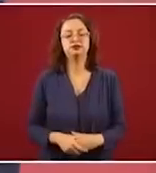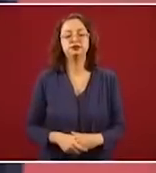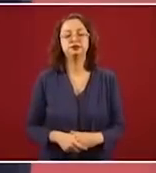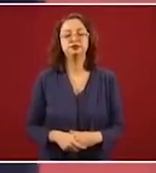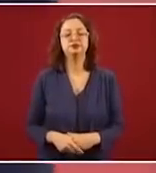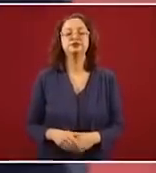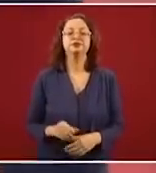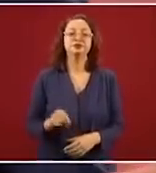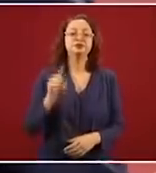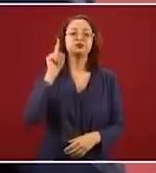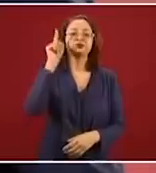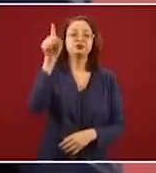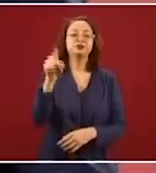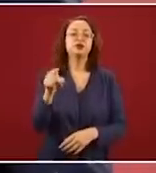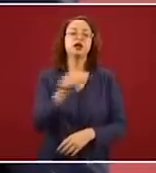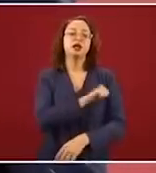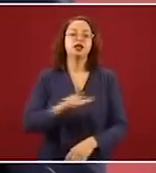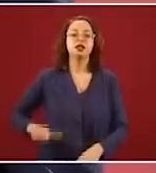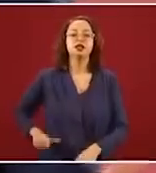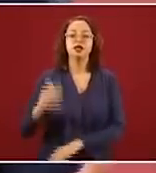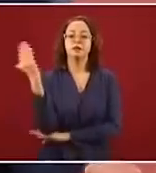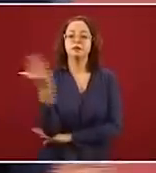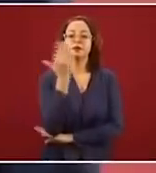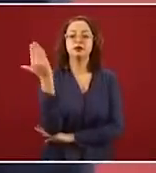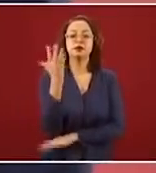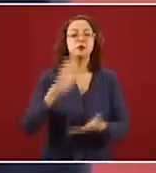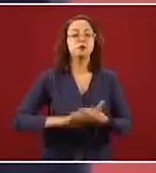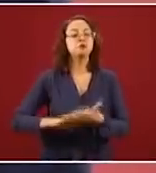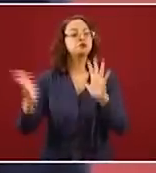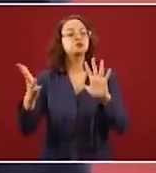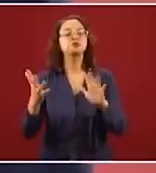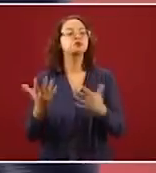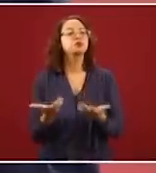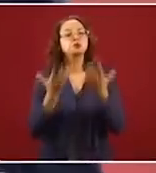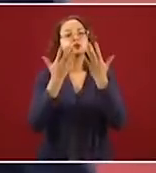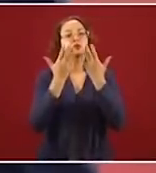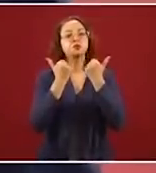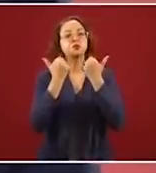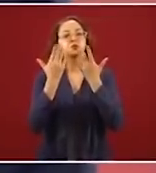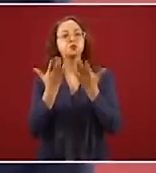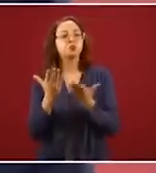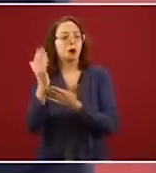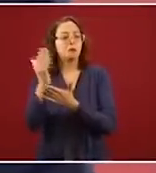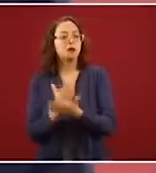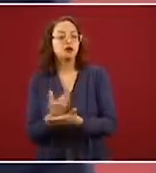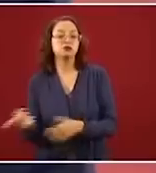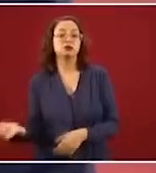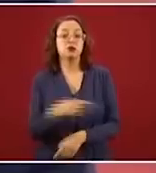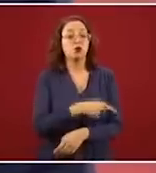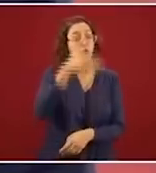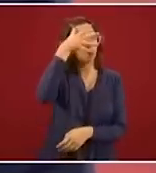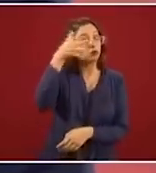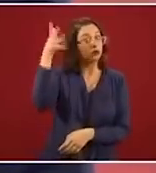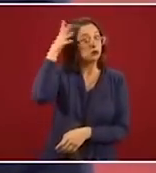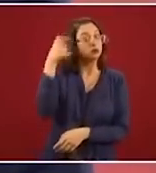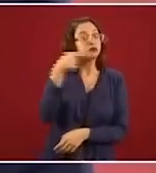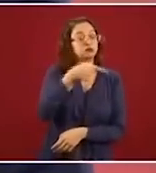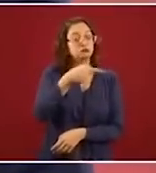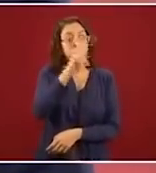En Milpalta no hay la violencia que hay en la Cuauhtémoc.